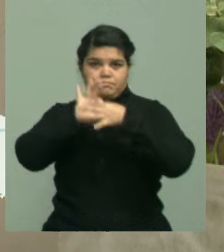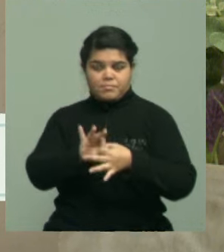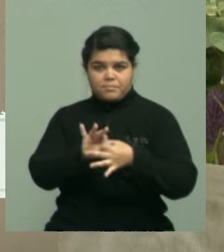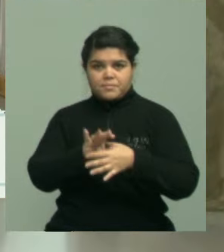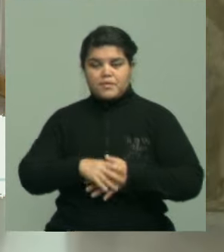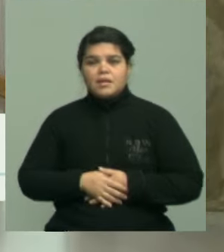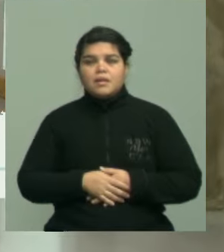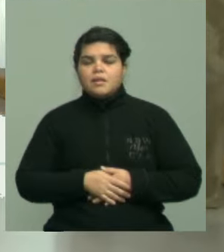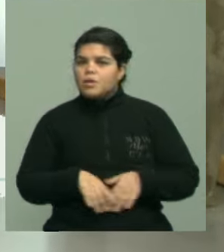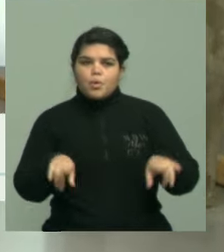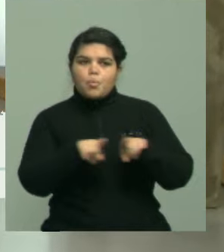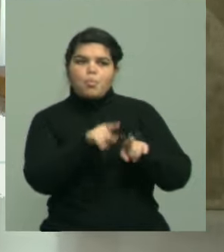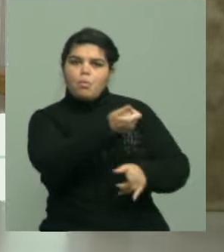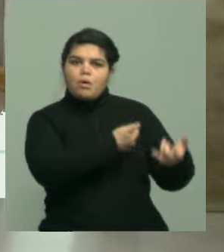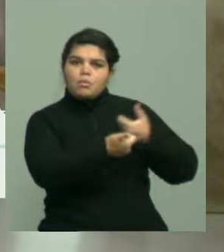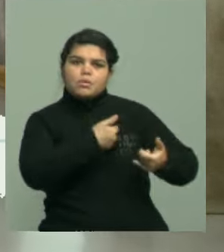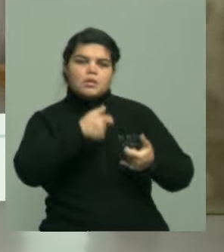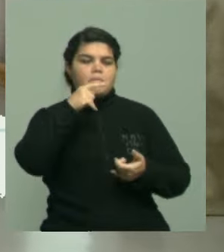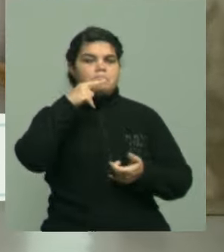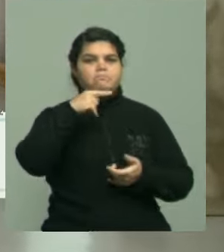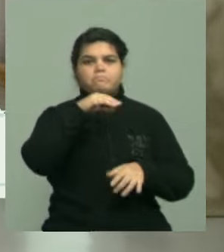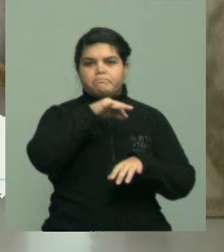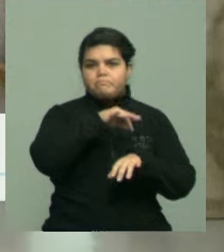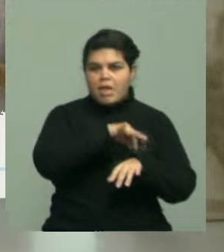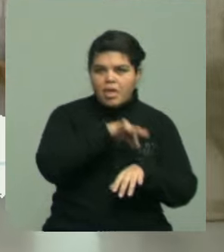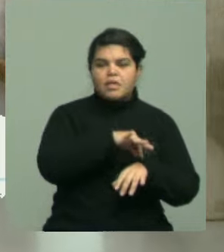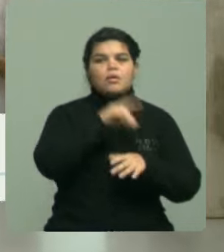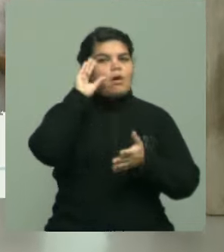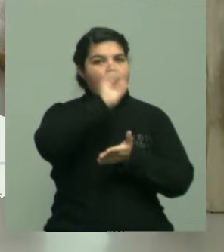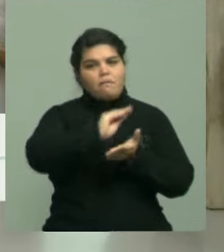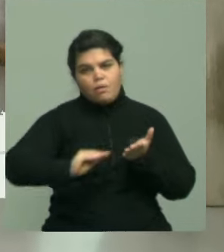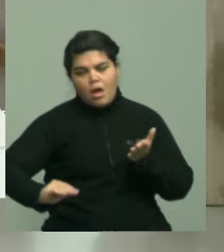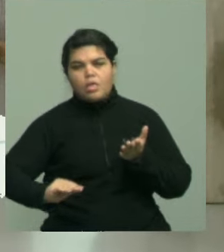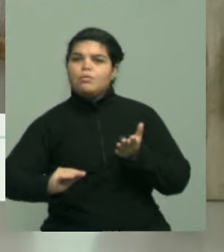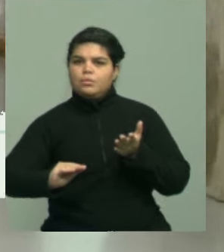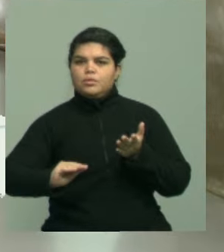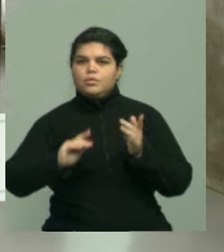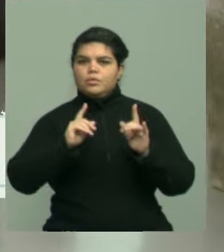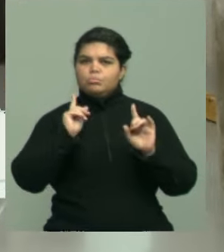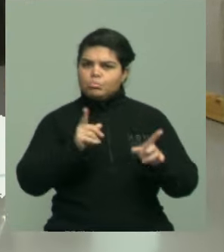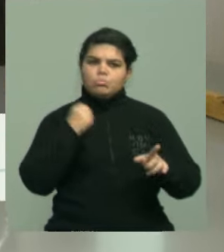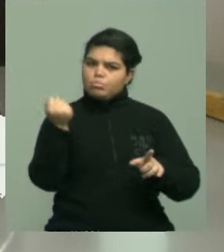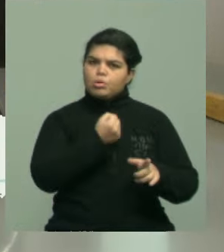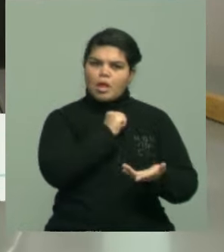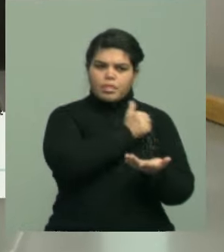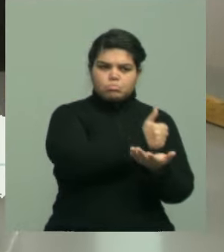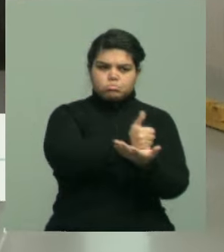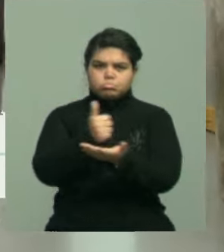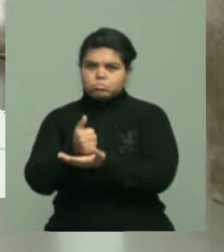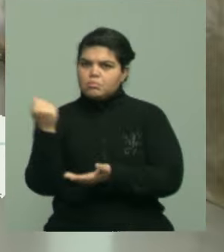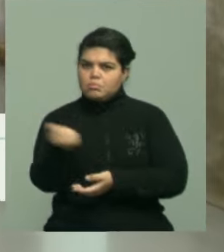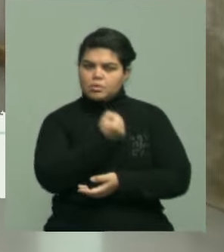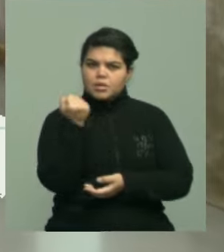médicos, abogados, porque sin duda todo tiene que ver con esto, en cómo ha avanzado y por ahí en... Digo, porque mucho se habla